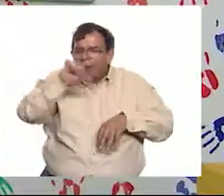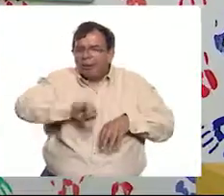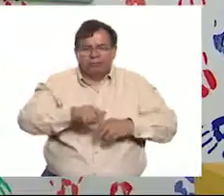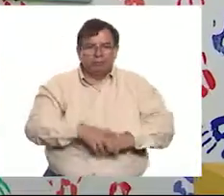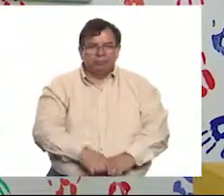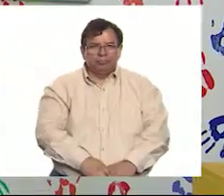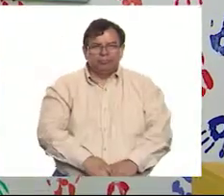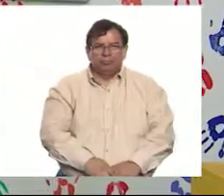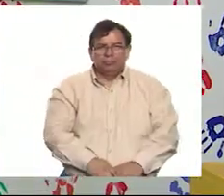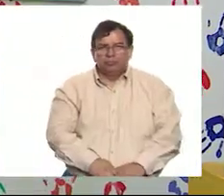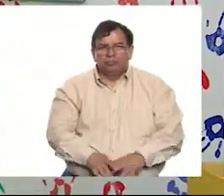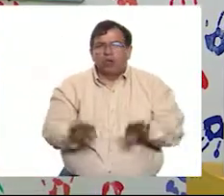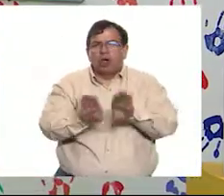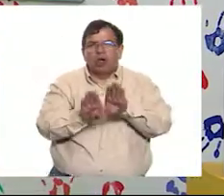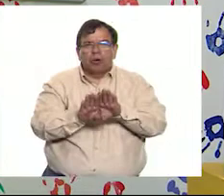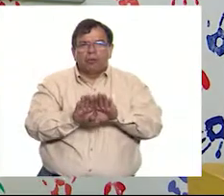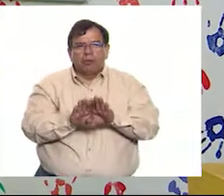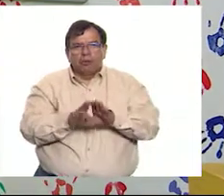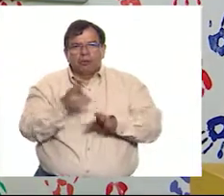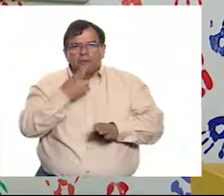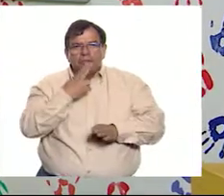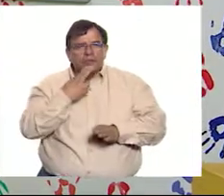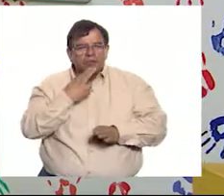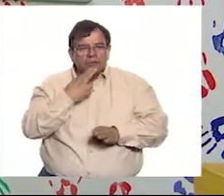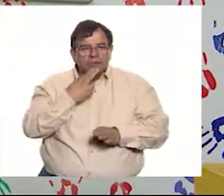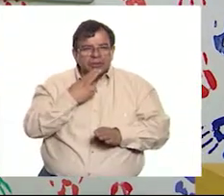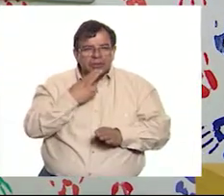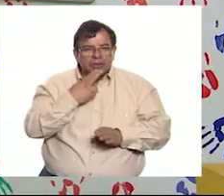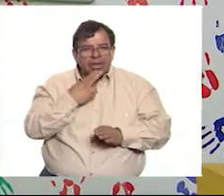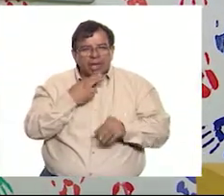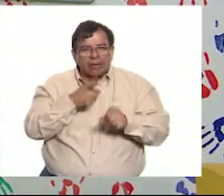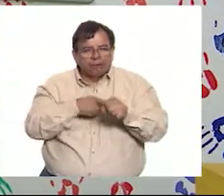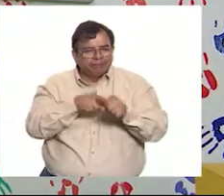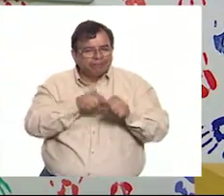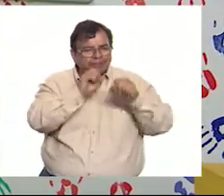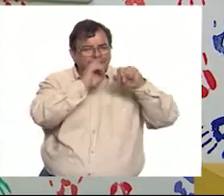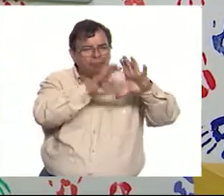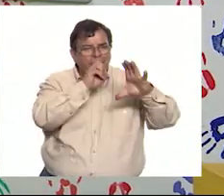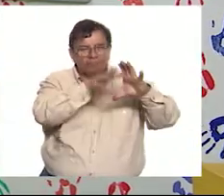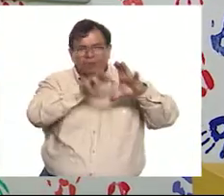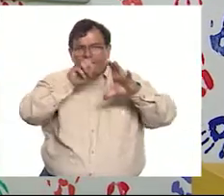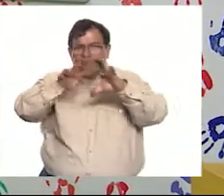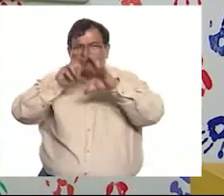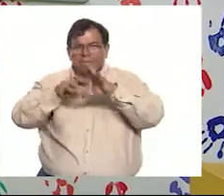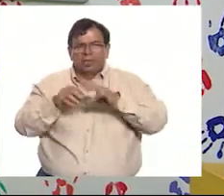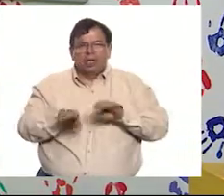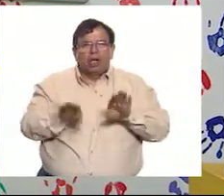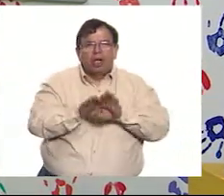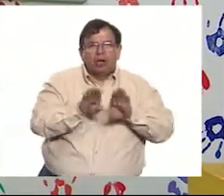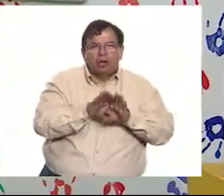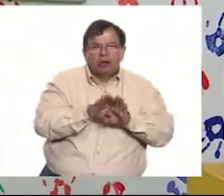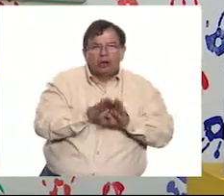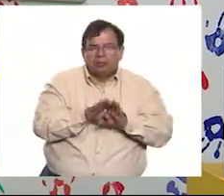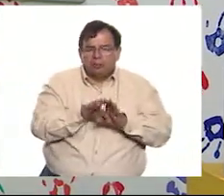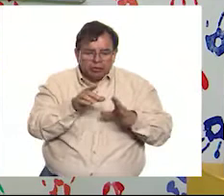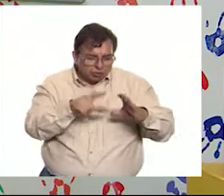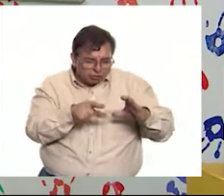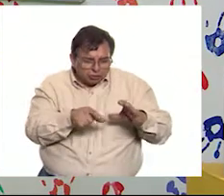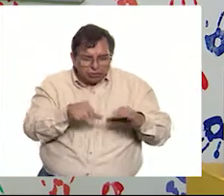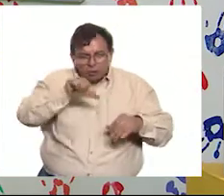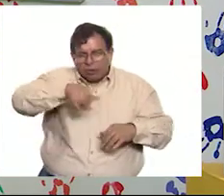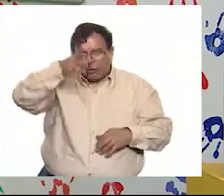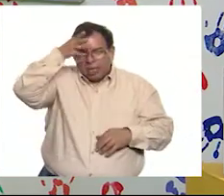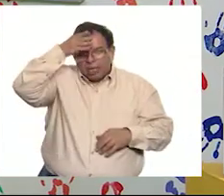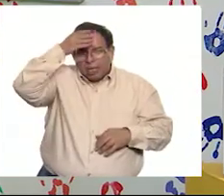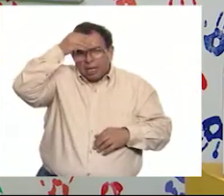muy bien. ¿Cómo lo vamos a hacer? Vamos a utilizar manchas de pintura, ¿ok? Entonces, para indicar pues cómo consideramos que estuvimos aprendiendo el día